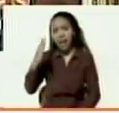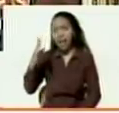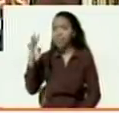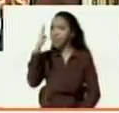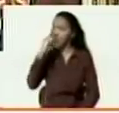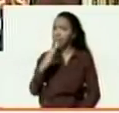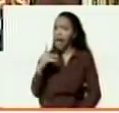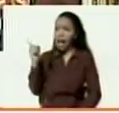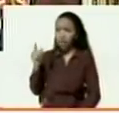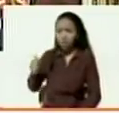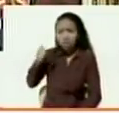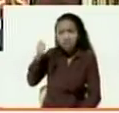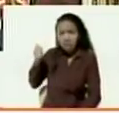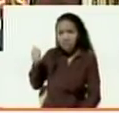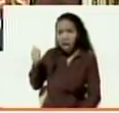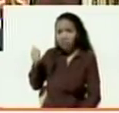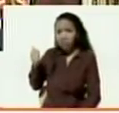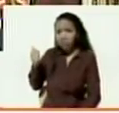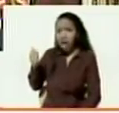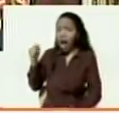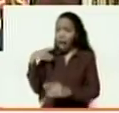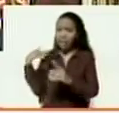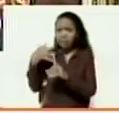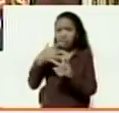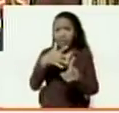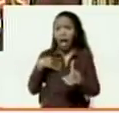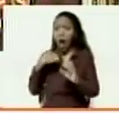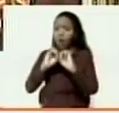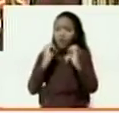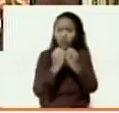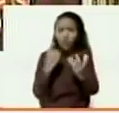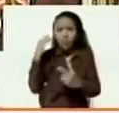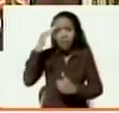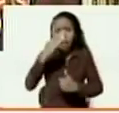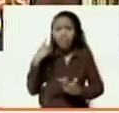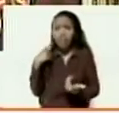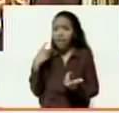es correcto y es legítimo atacar cuarteles militares de Venezuela?